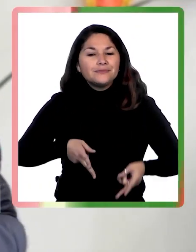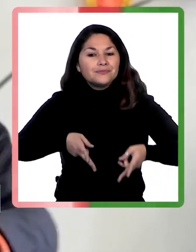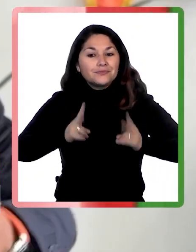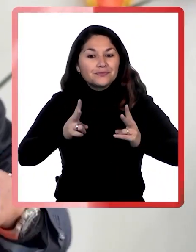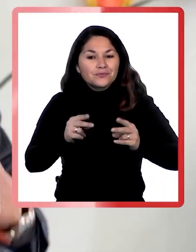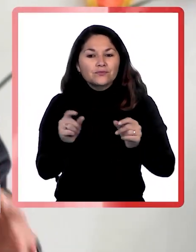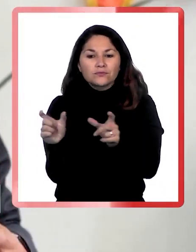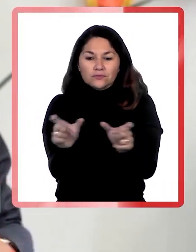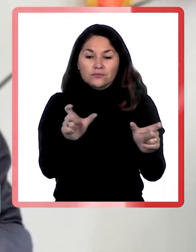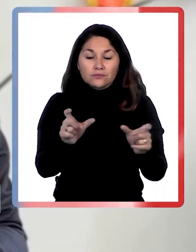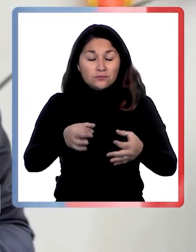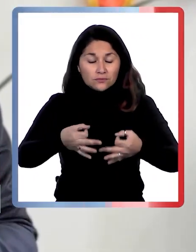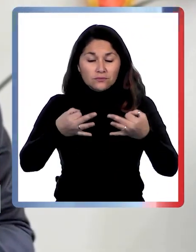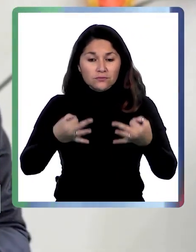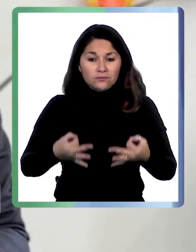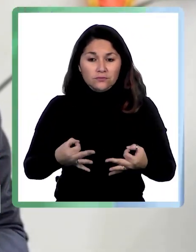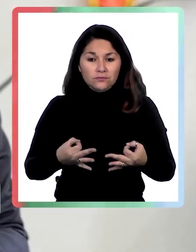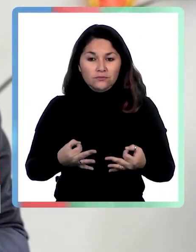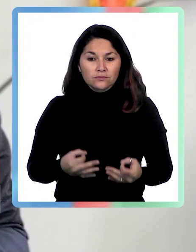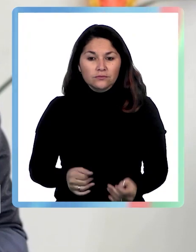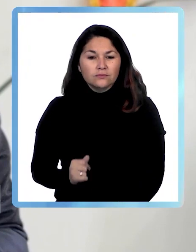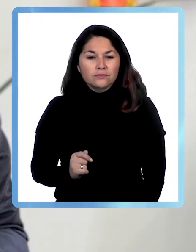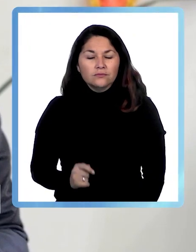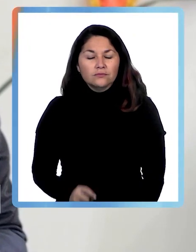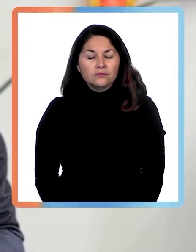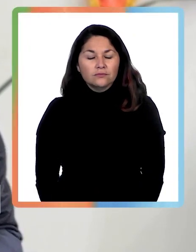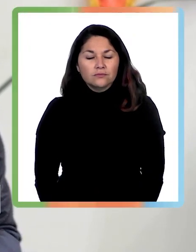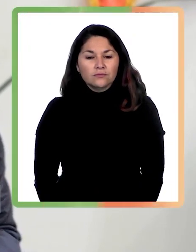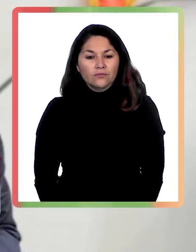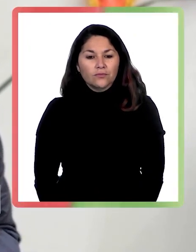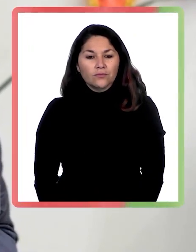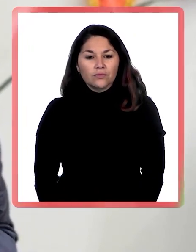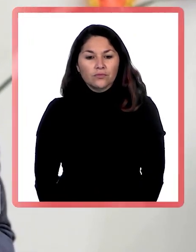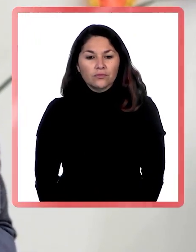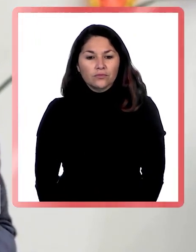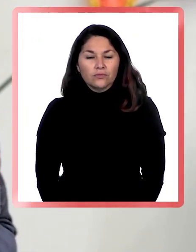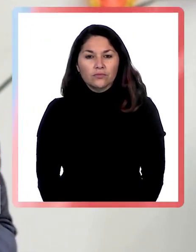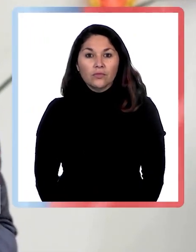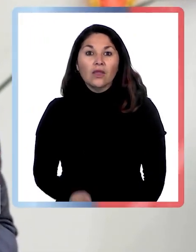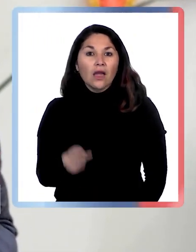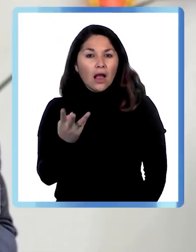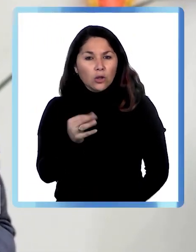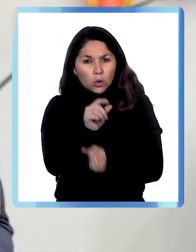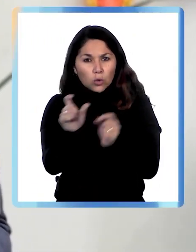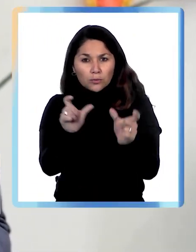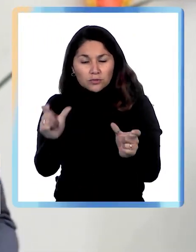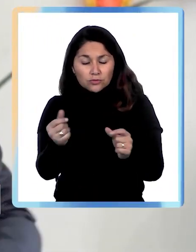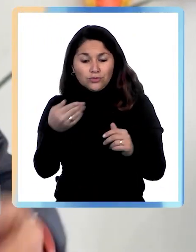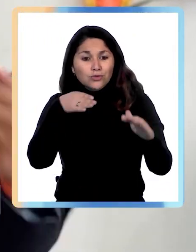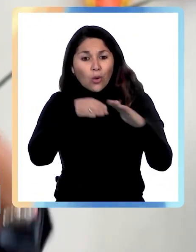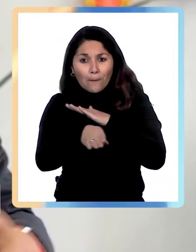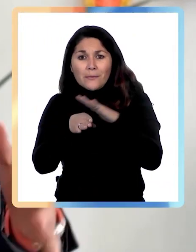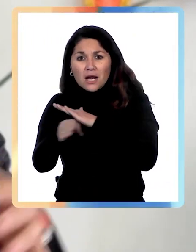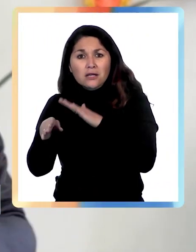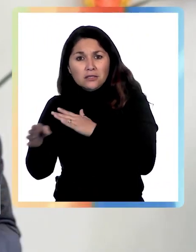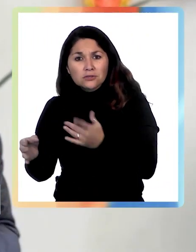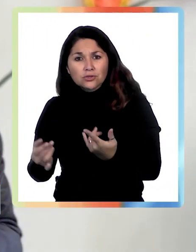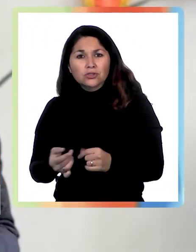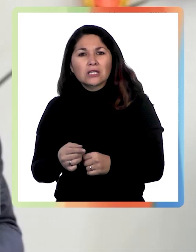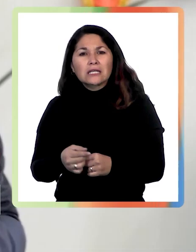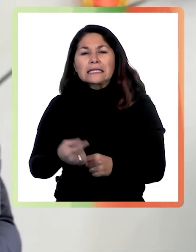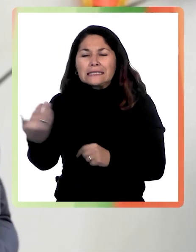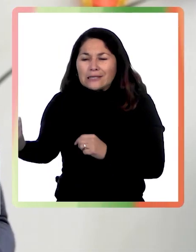controlar asegurar que el porcentaje de migrantes que de manera irregular